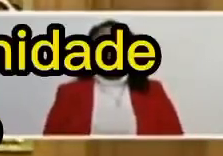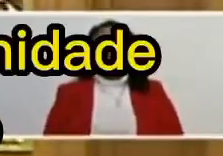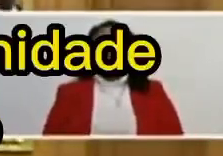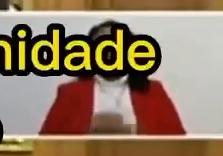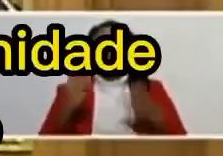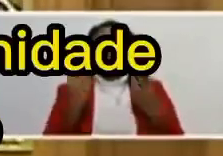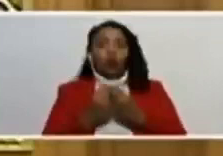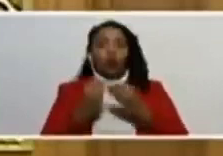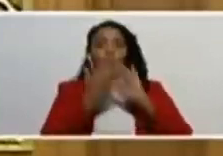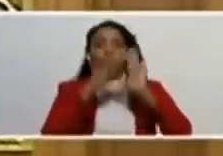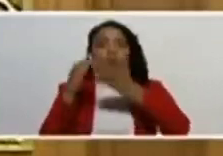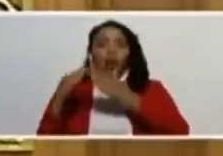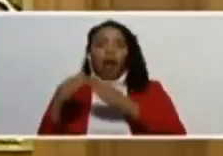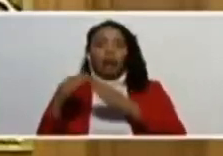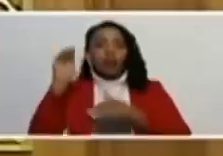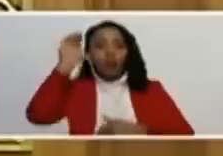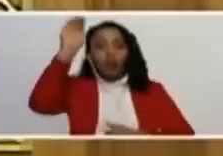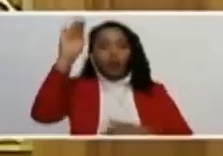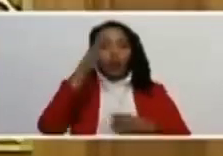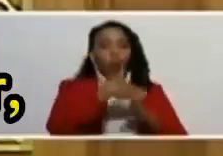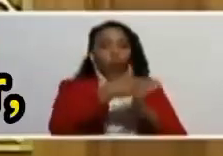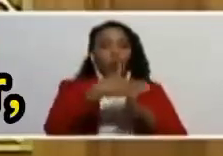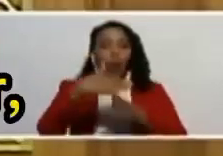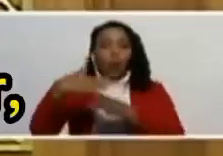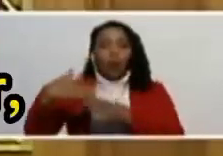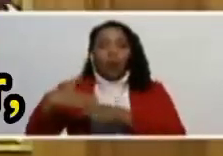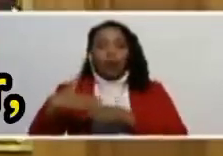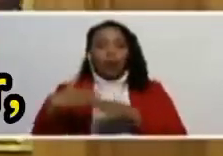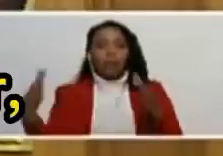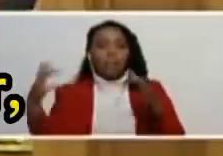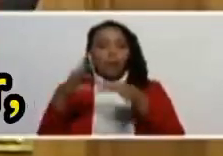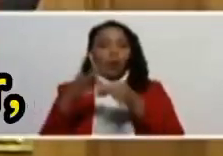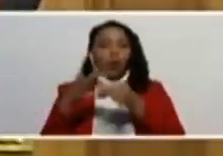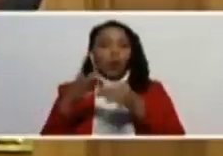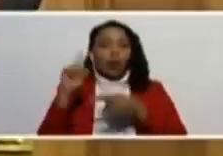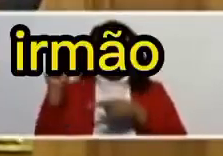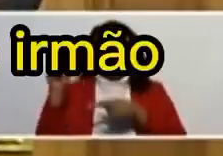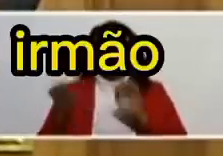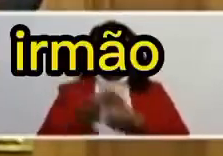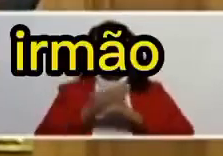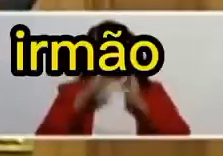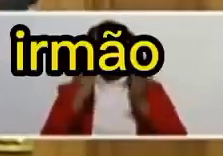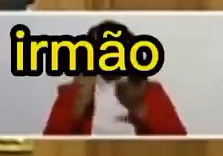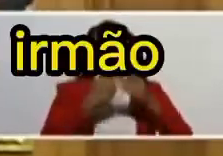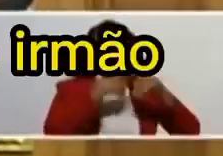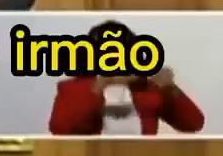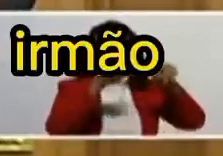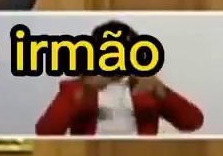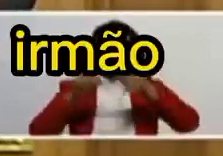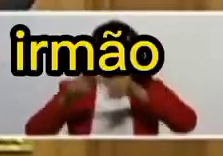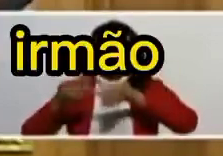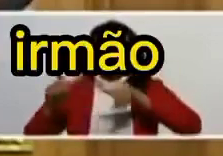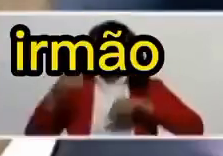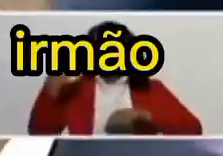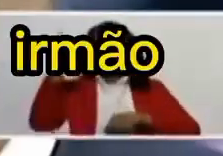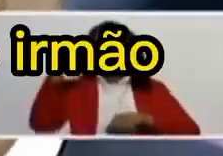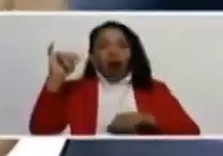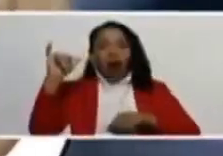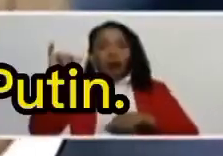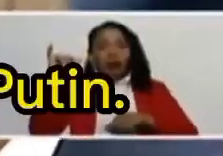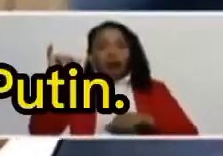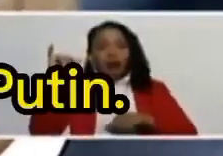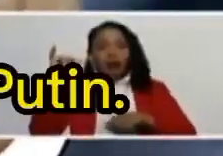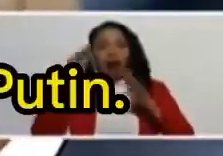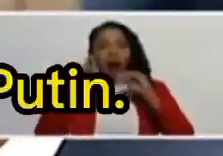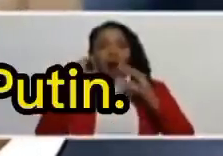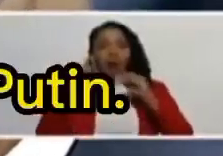de destino compartido o de ese mundo pluripolar multicéntrico que habla nuestro hermano mayor